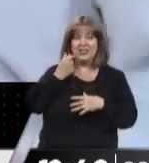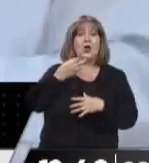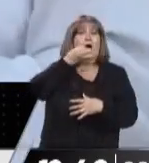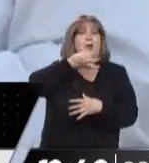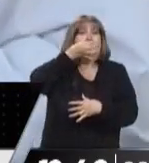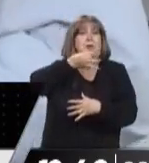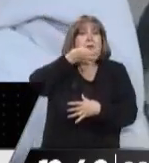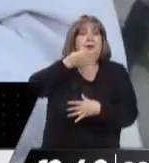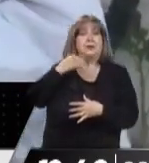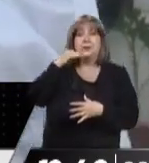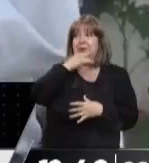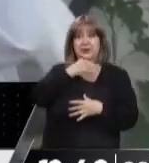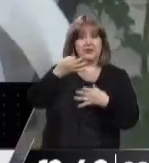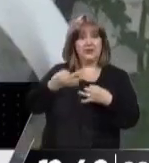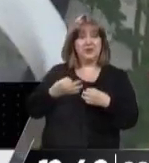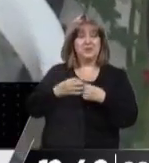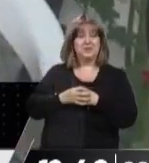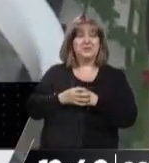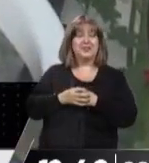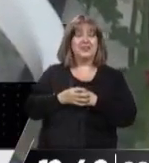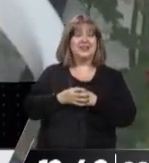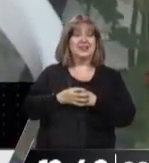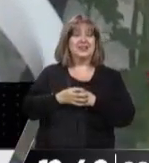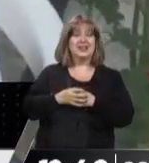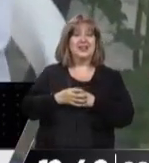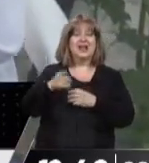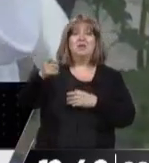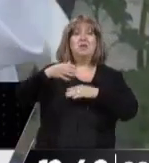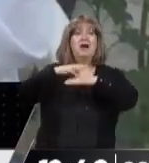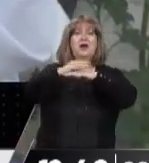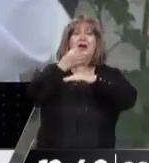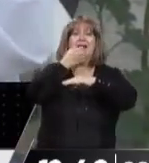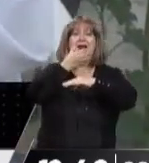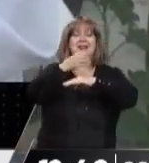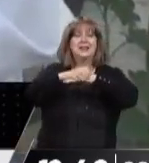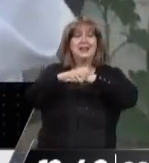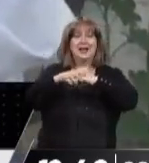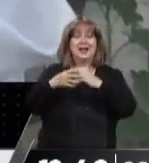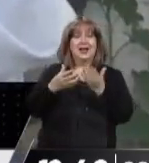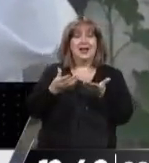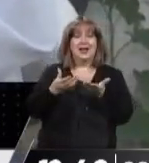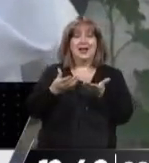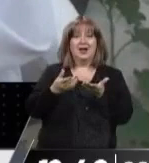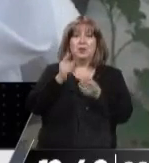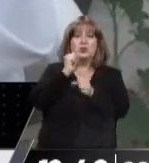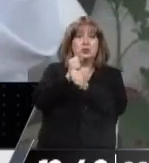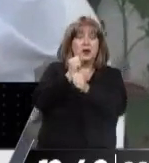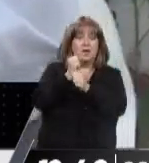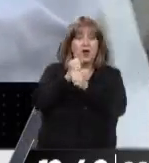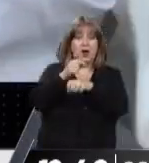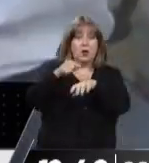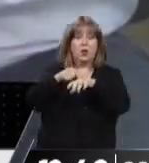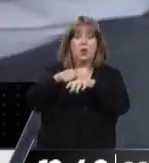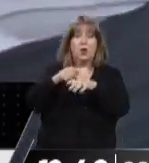parece? Hermoso, y como me decías, papi, porque a todos le dice papi, sí. Tenés las manos calentitas. Mostrá las manos. ¿Cuánto trabajo que hay